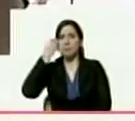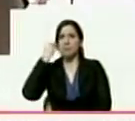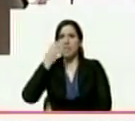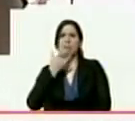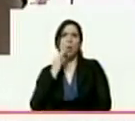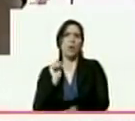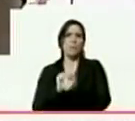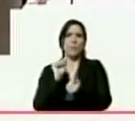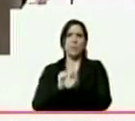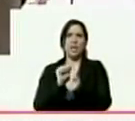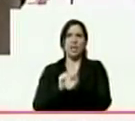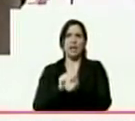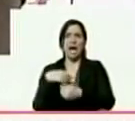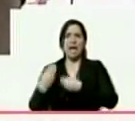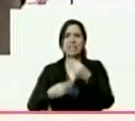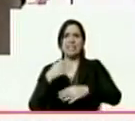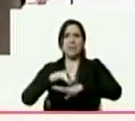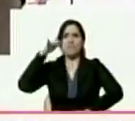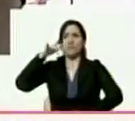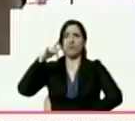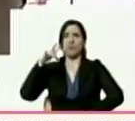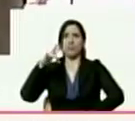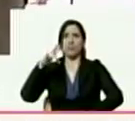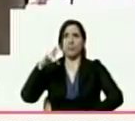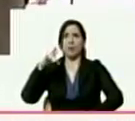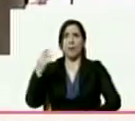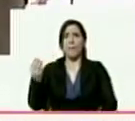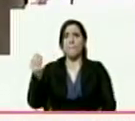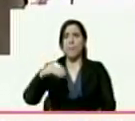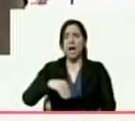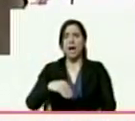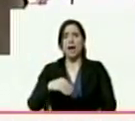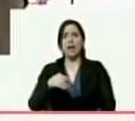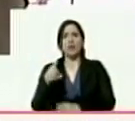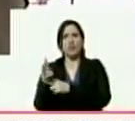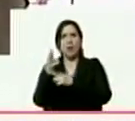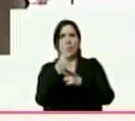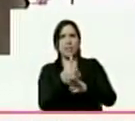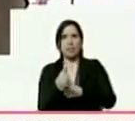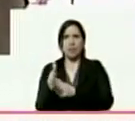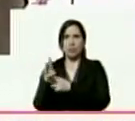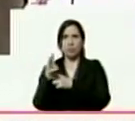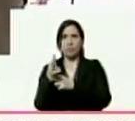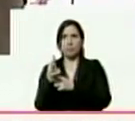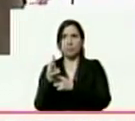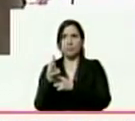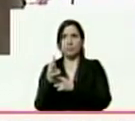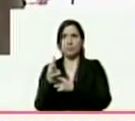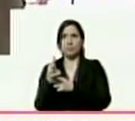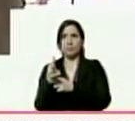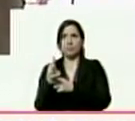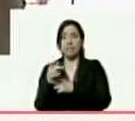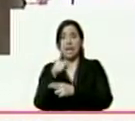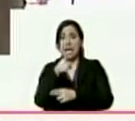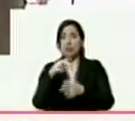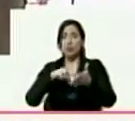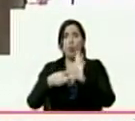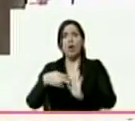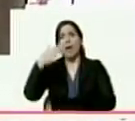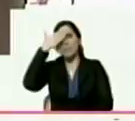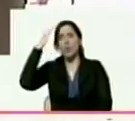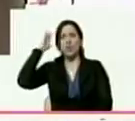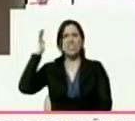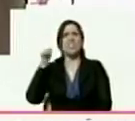piedra van a hacer más daño que con una FAC, una ametralladora FAC. Eso sí es hipocresía. ¿O quiénes son